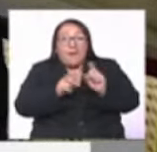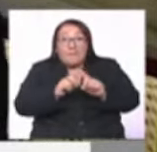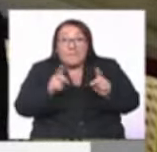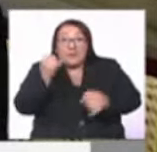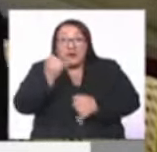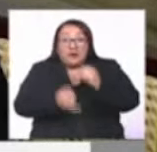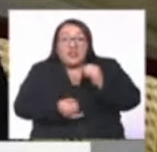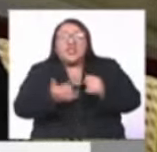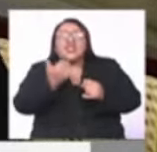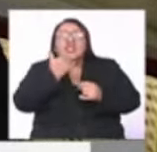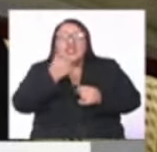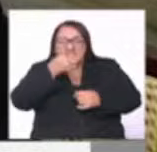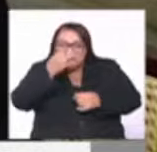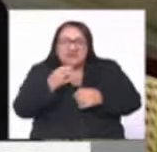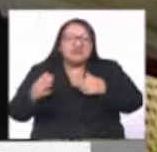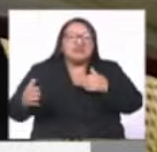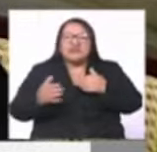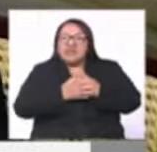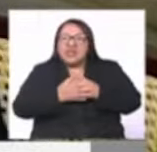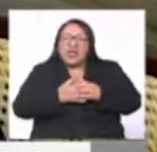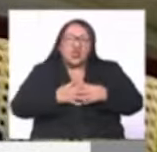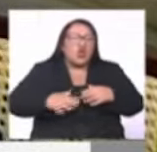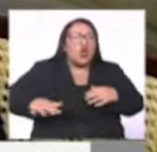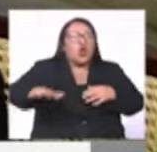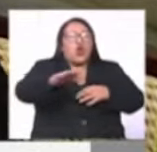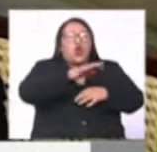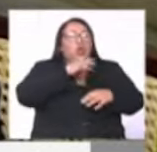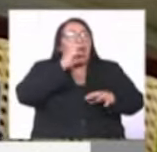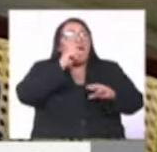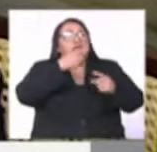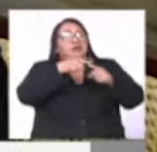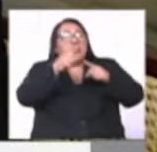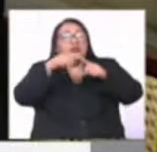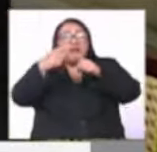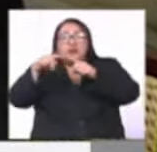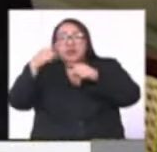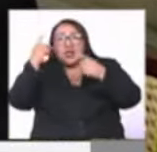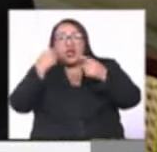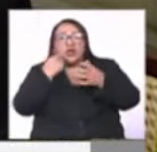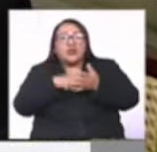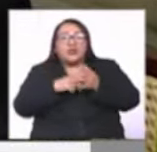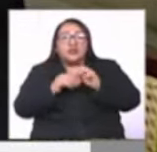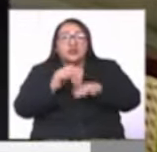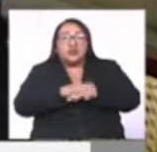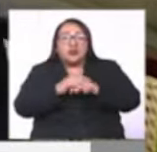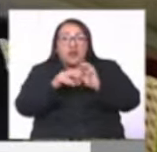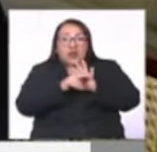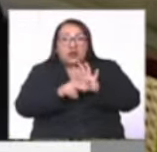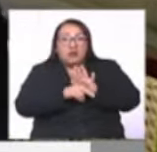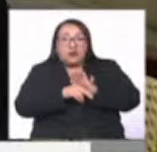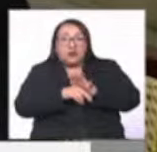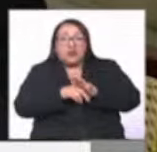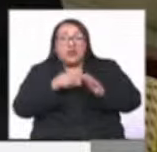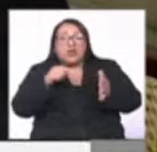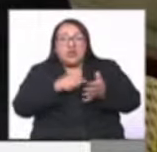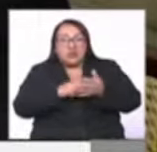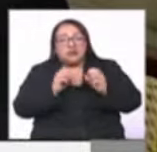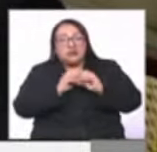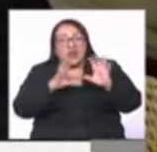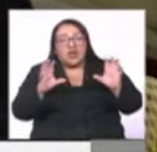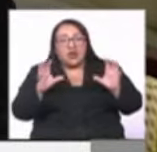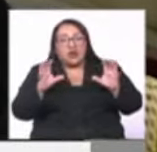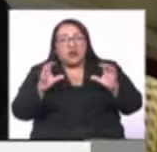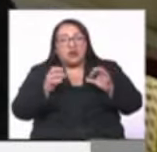finalmente quien cierra esos criterios legítimos de interpretación de las normas es evidentemente la